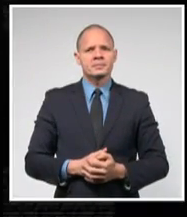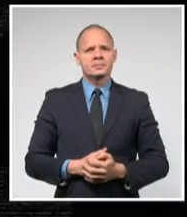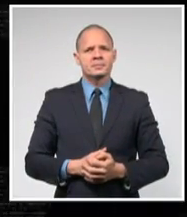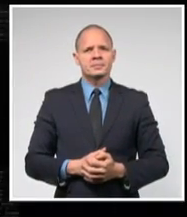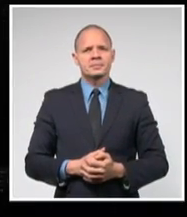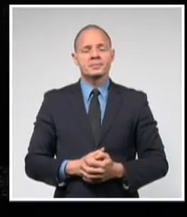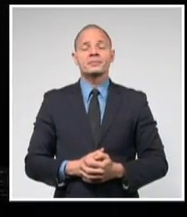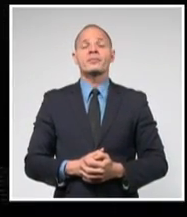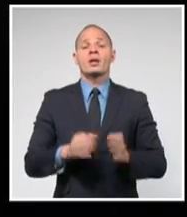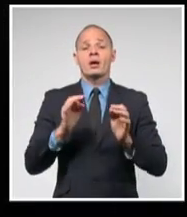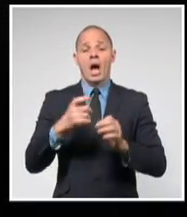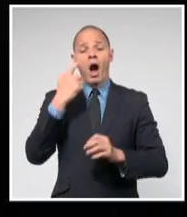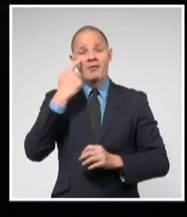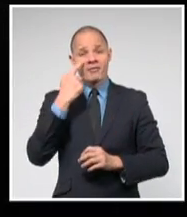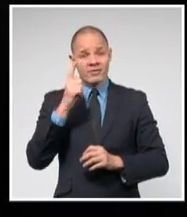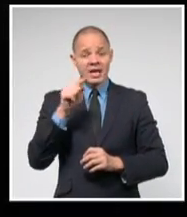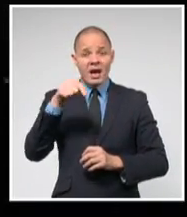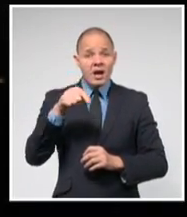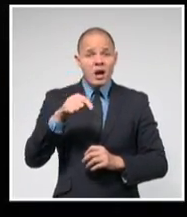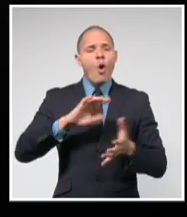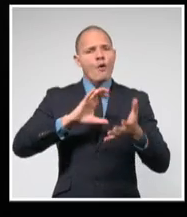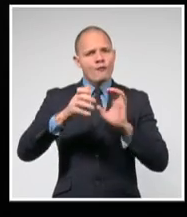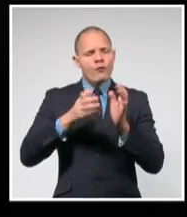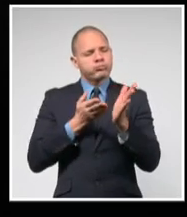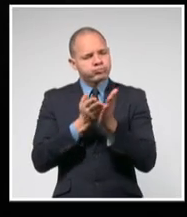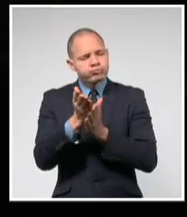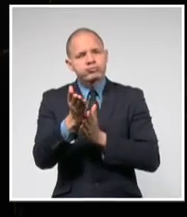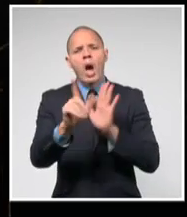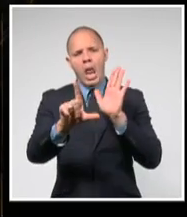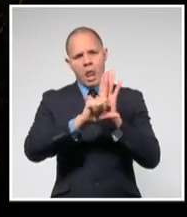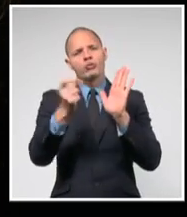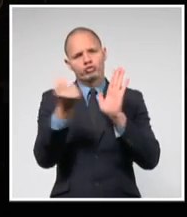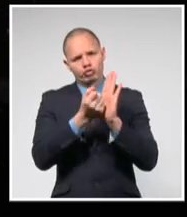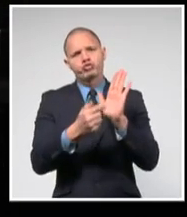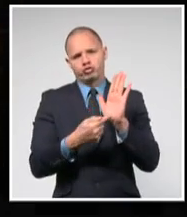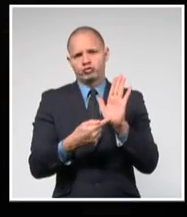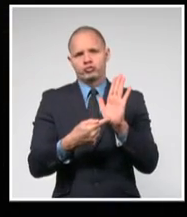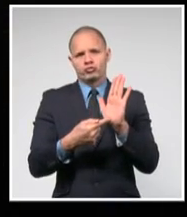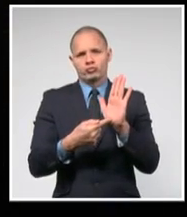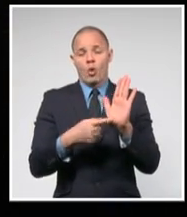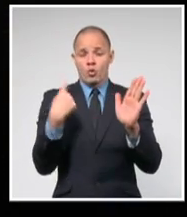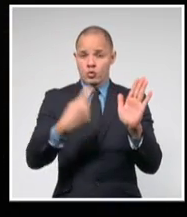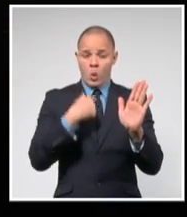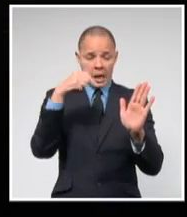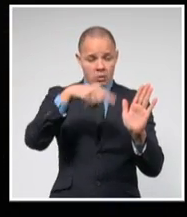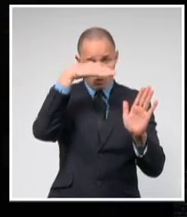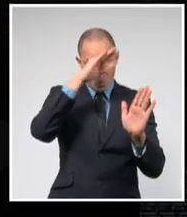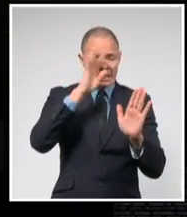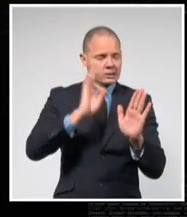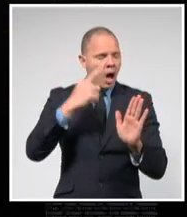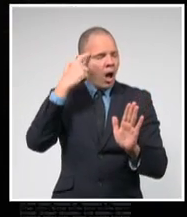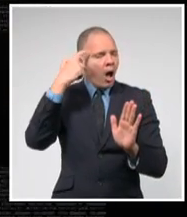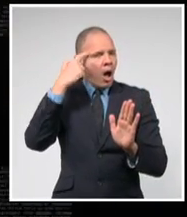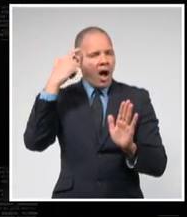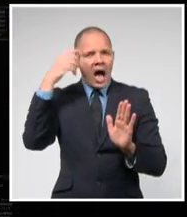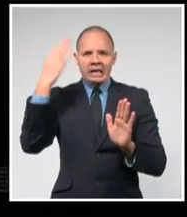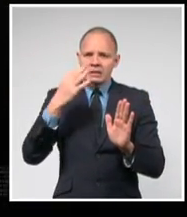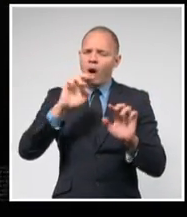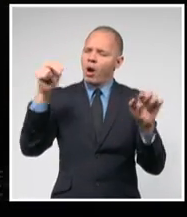camino legal, el camino seguro del cual siempre hemos soñado para sus hijos, para sus familiares,